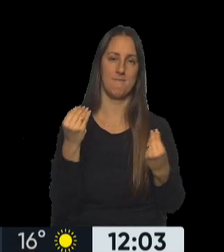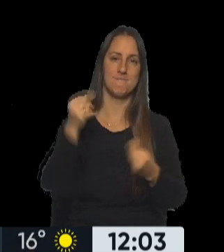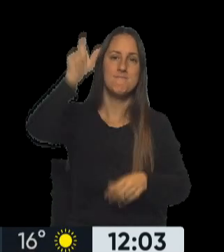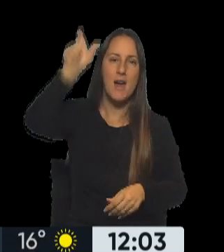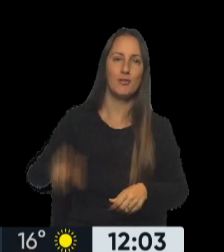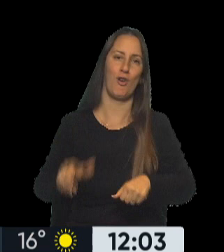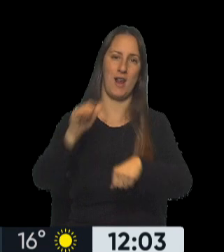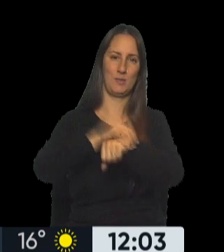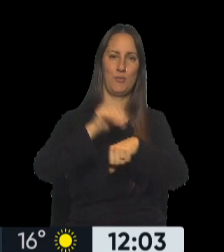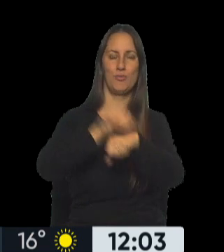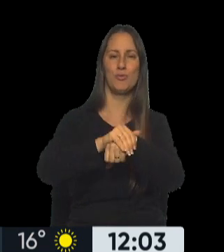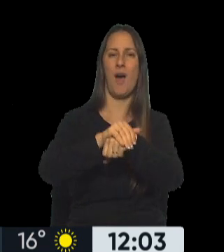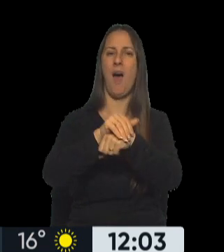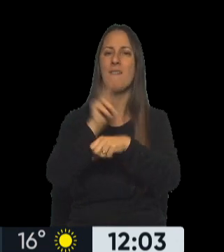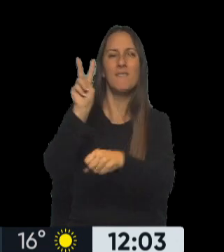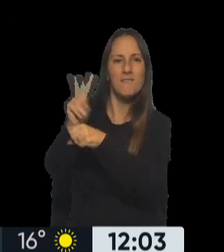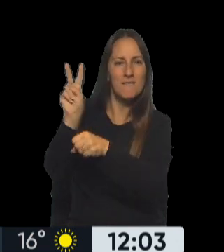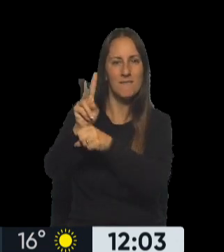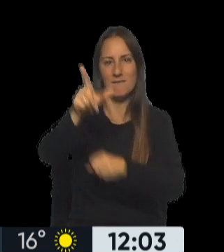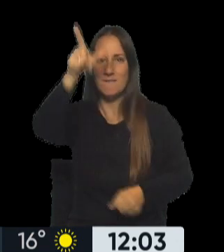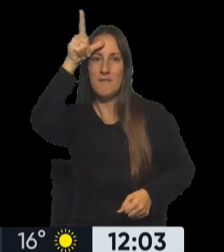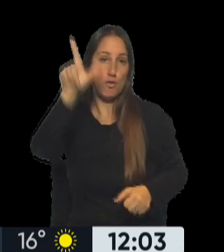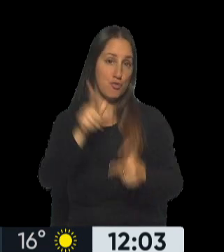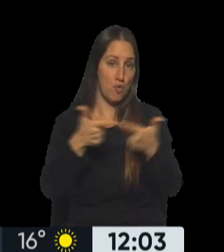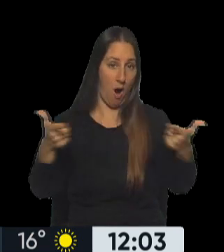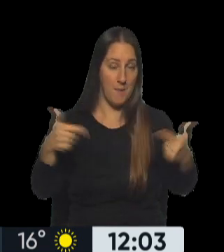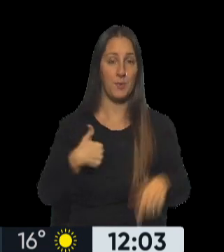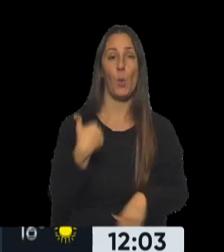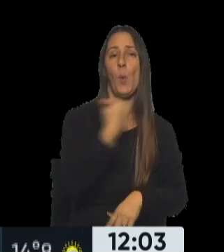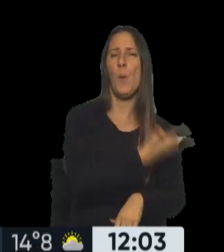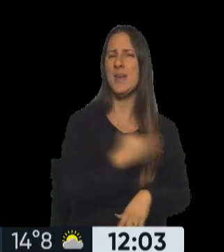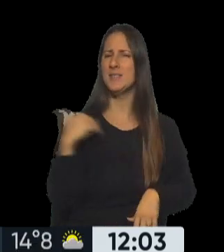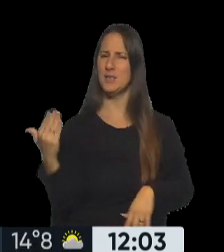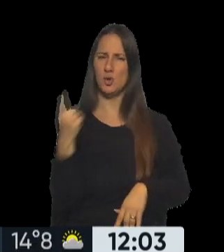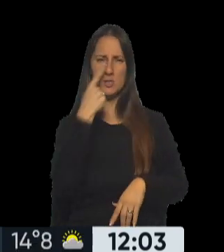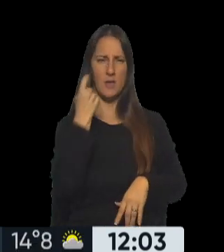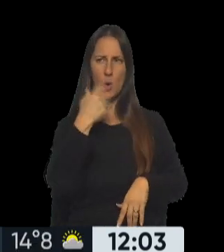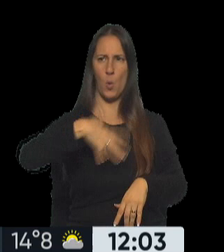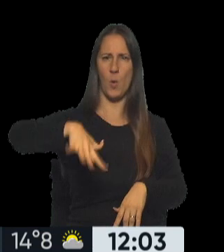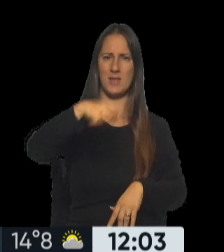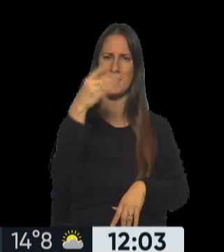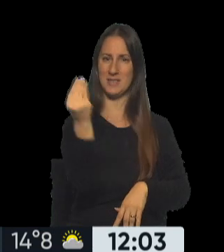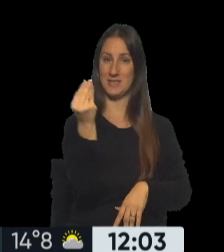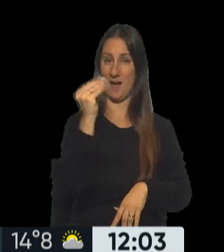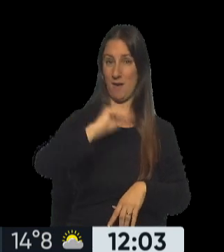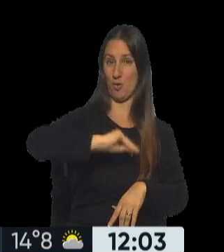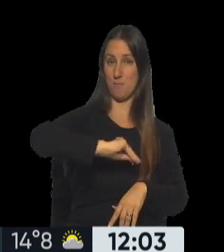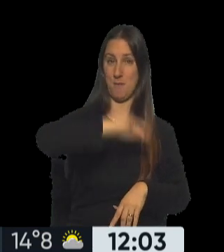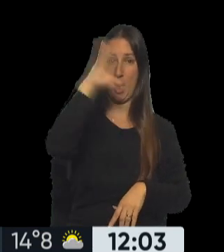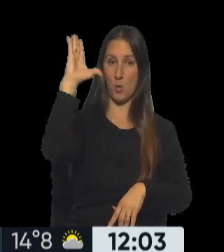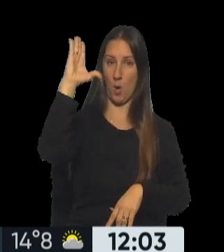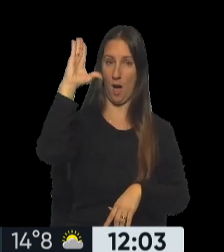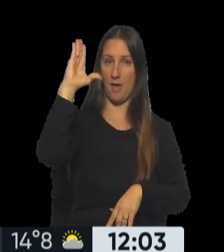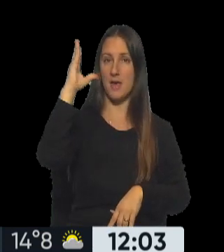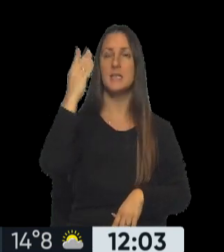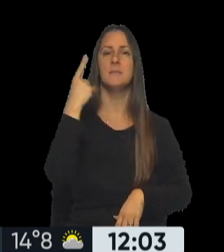la cuestión de no tener vigilancia los vecinos se dieron cuenta el sábado por la madrugada como decíamos al comienzo que